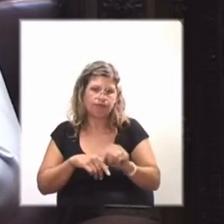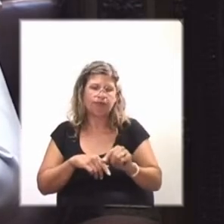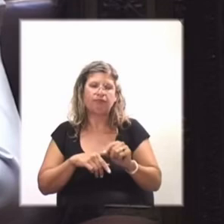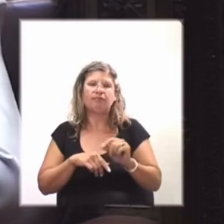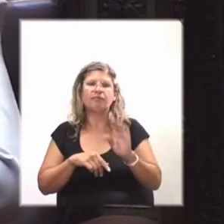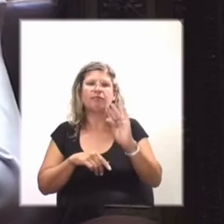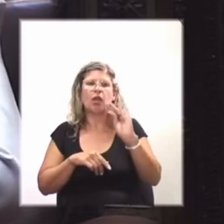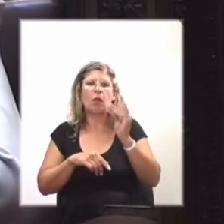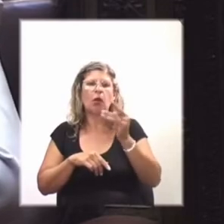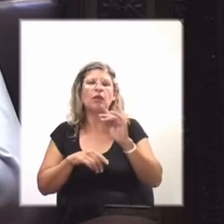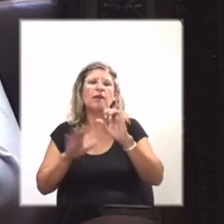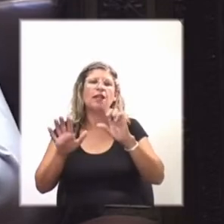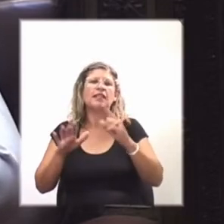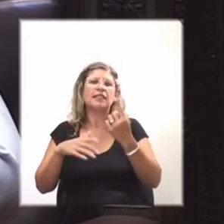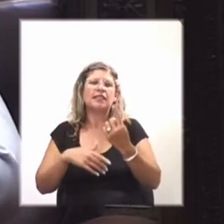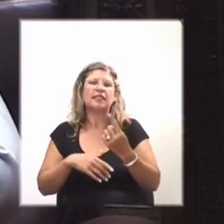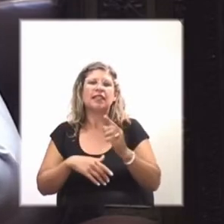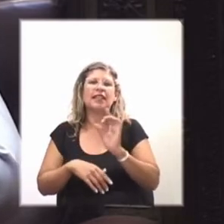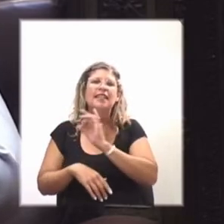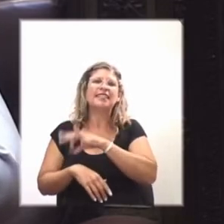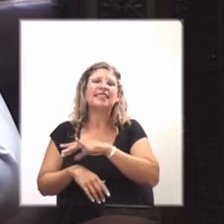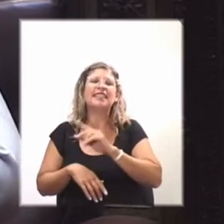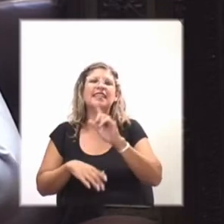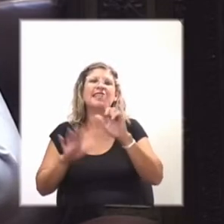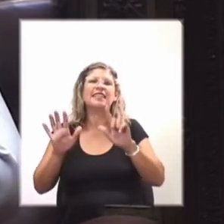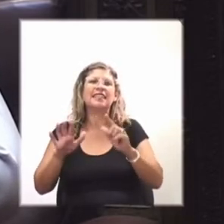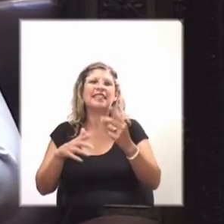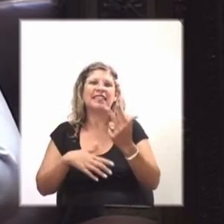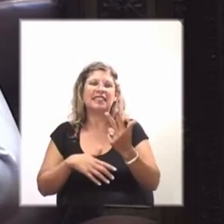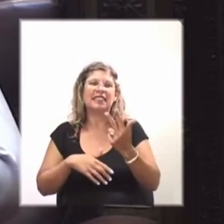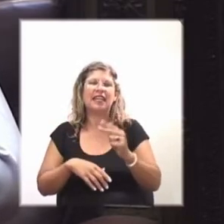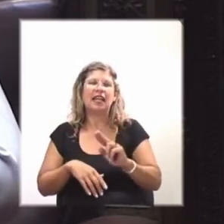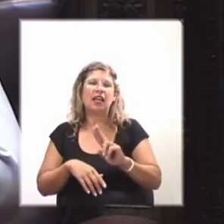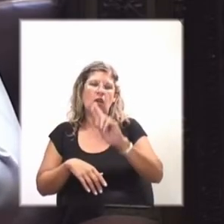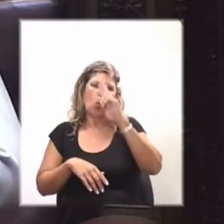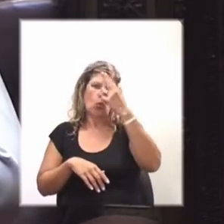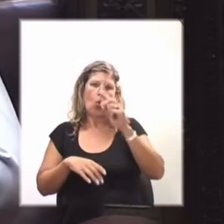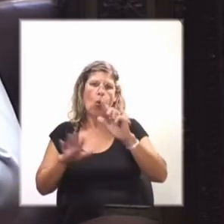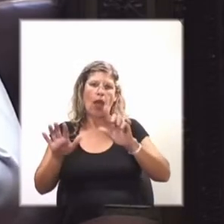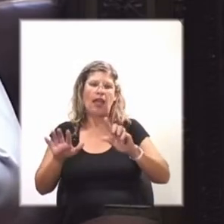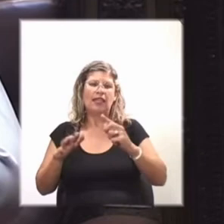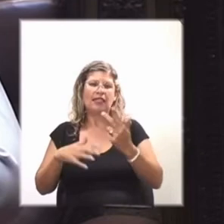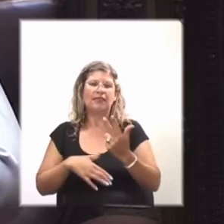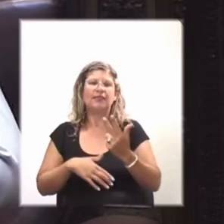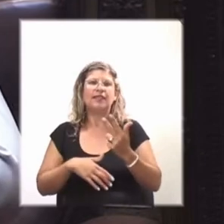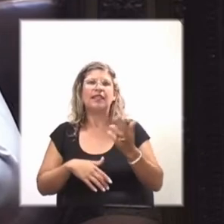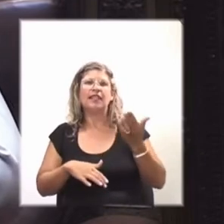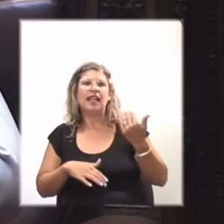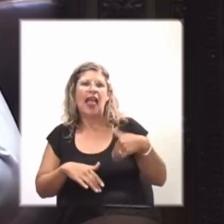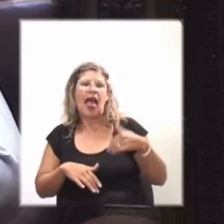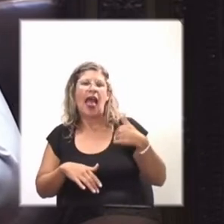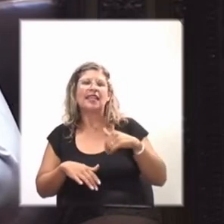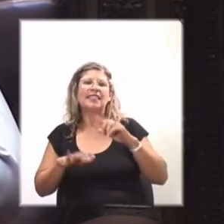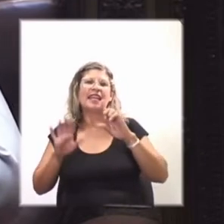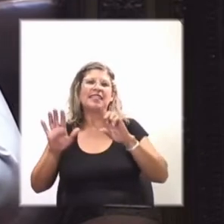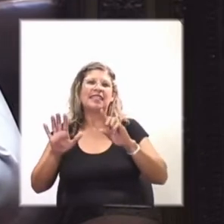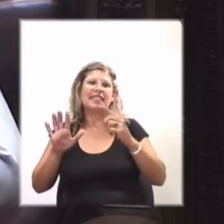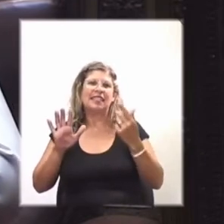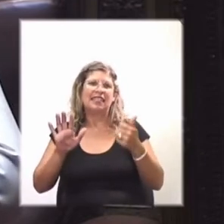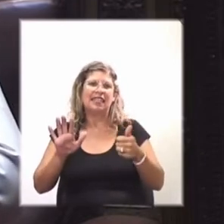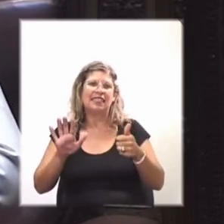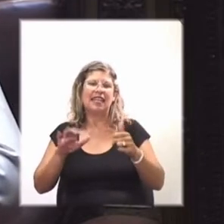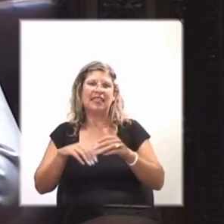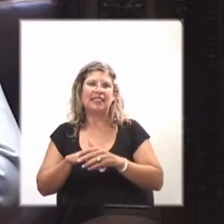en el 71, Chile en el 73, Uruguay en el 73, Argentina en el 76,